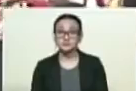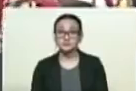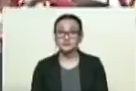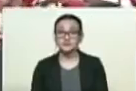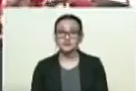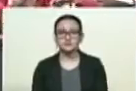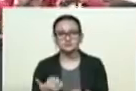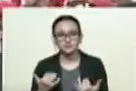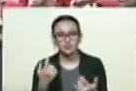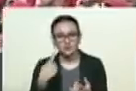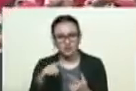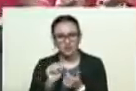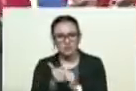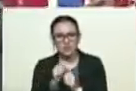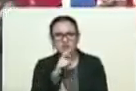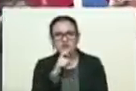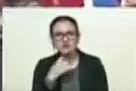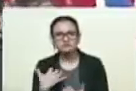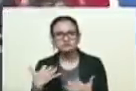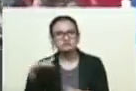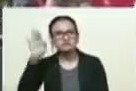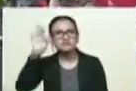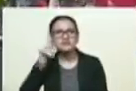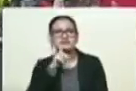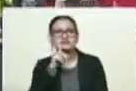¿Quiénes de ustedes practican deporte?